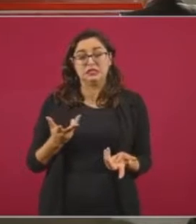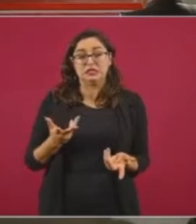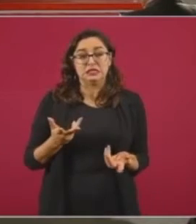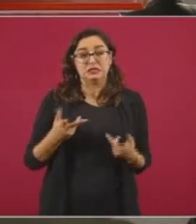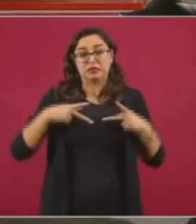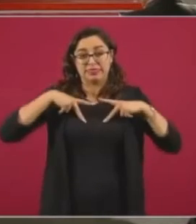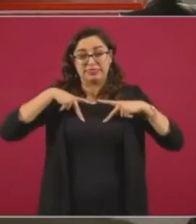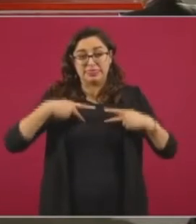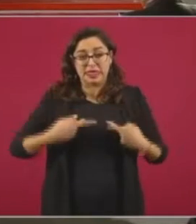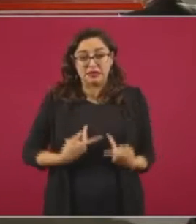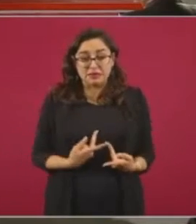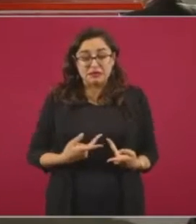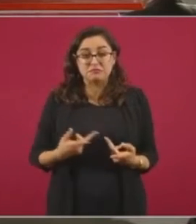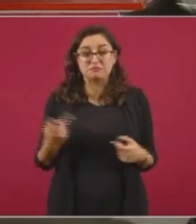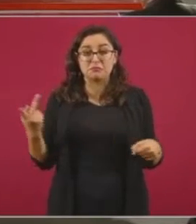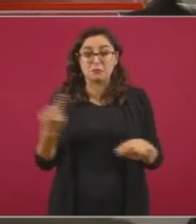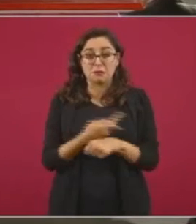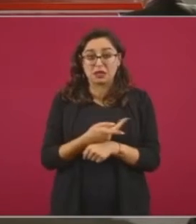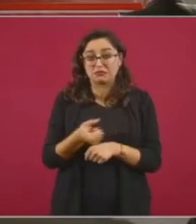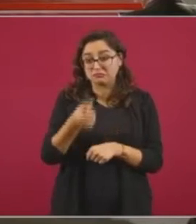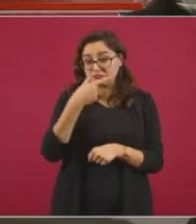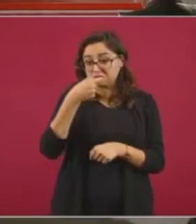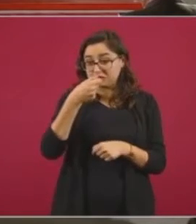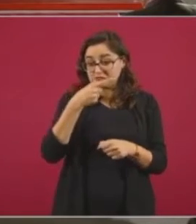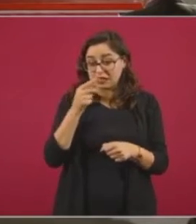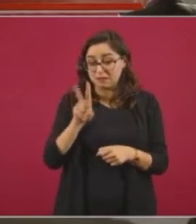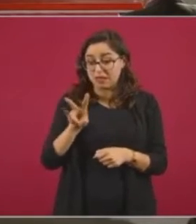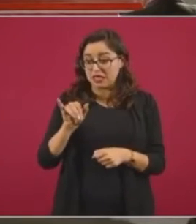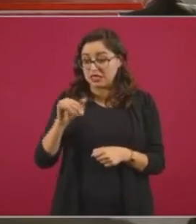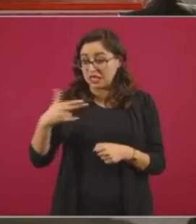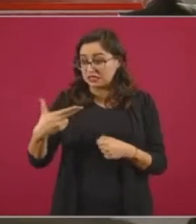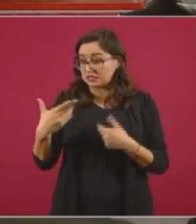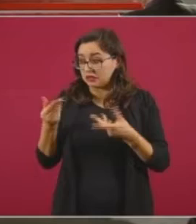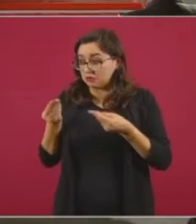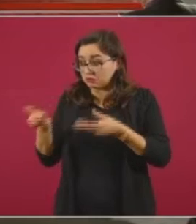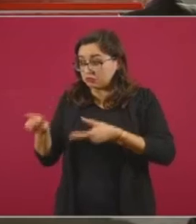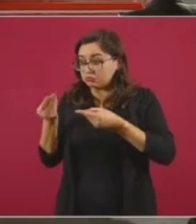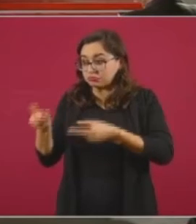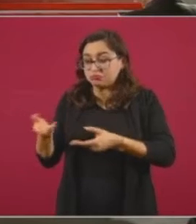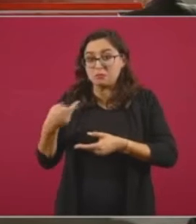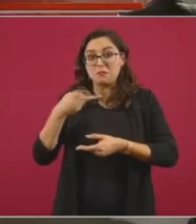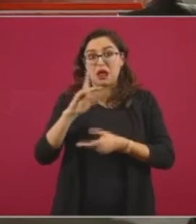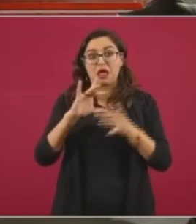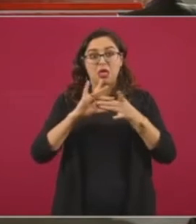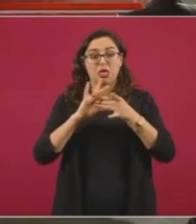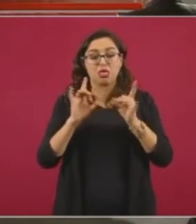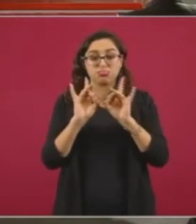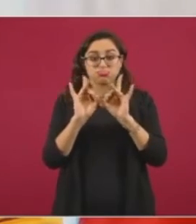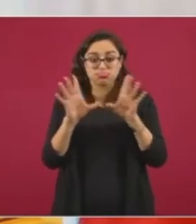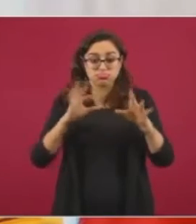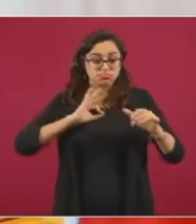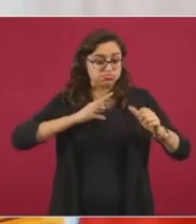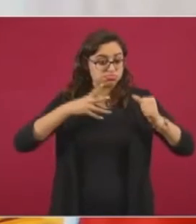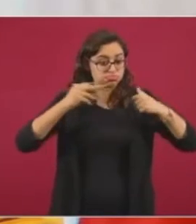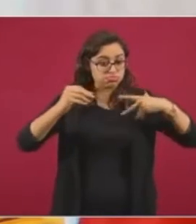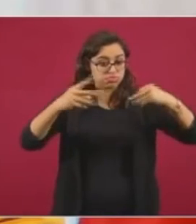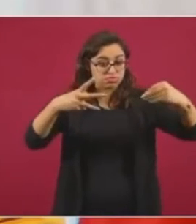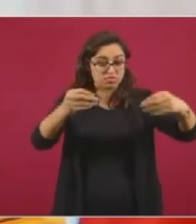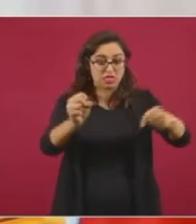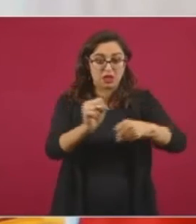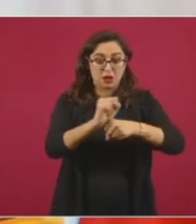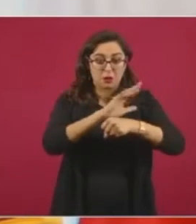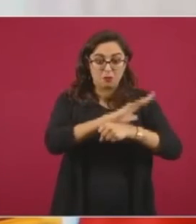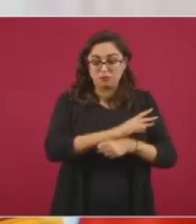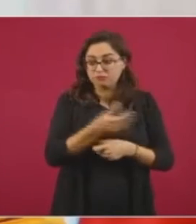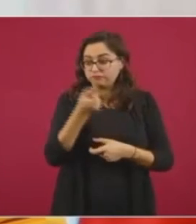el reloj décadas, socavando los esfuerzos por alcanzar los objetivos de desarrollo sostenible y causando un sufrimiento